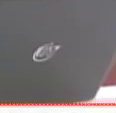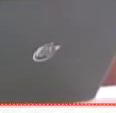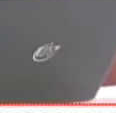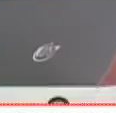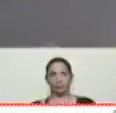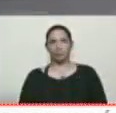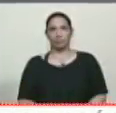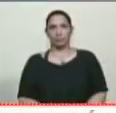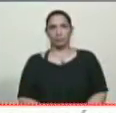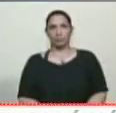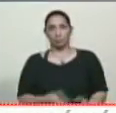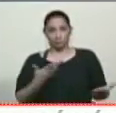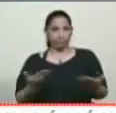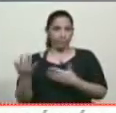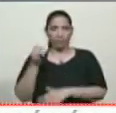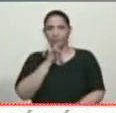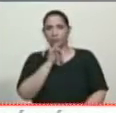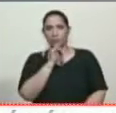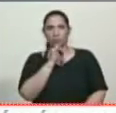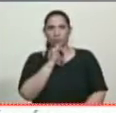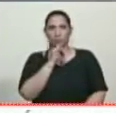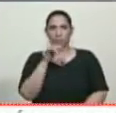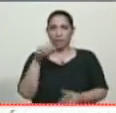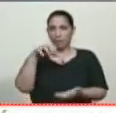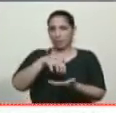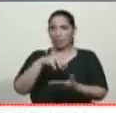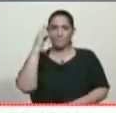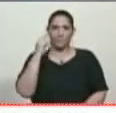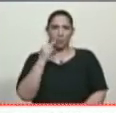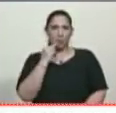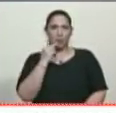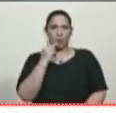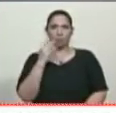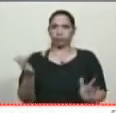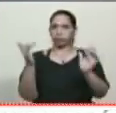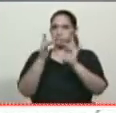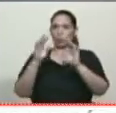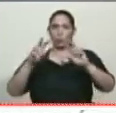es parte de la información que se genera desde el Estado Bolívar. Más adelante vamos a establecer nuevos contactos.